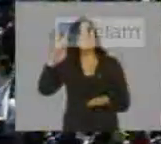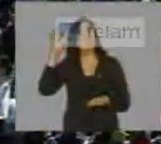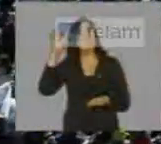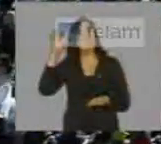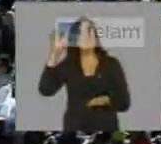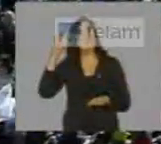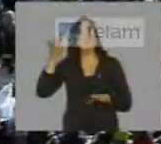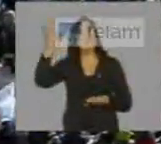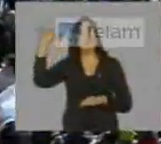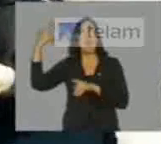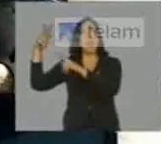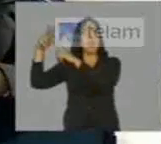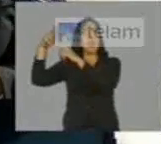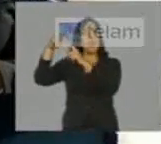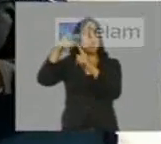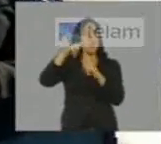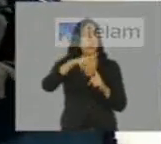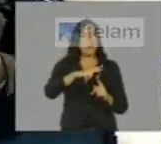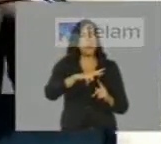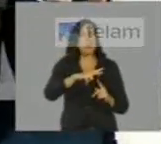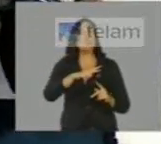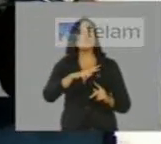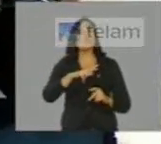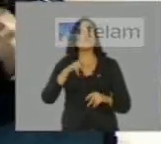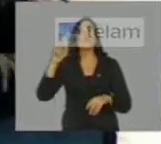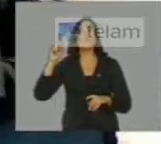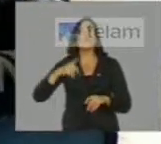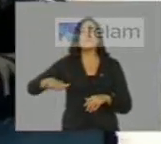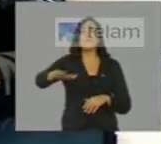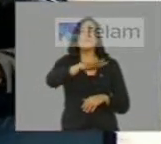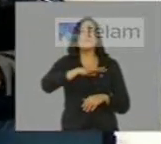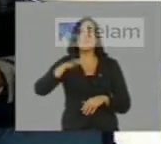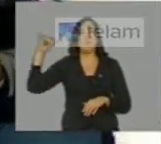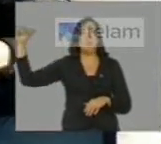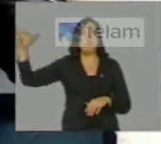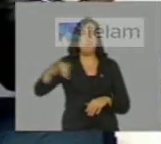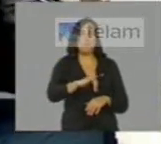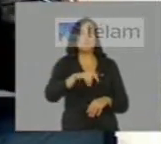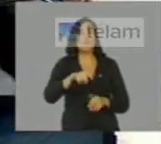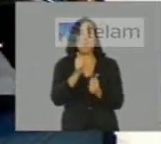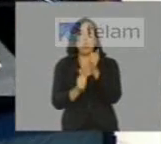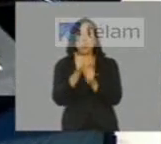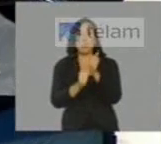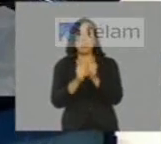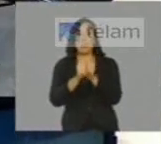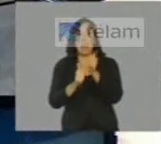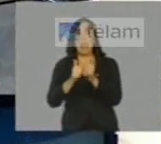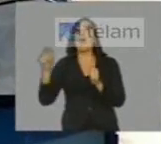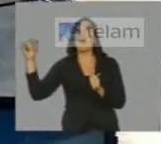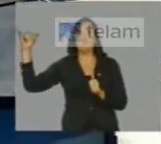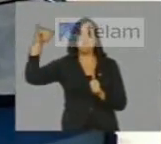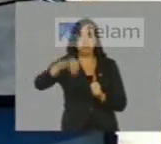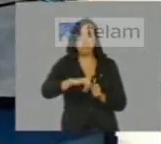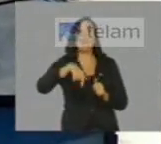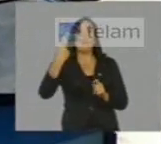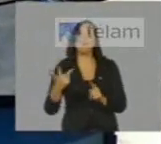cuando aterrizábamos en el aeropuerto de Rosario y tomábamos el helicóptero y